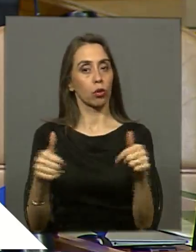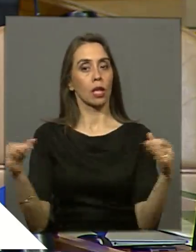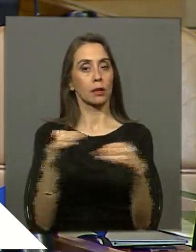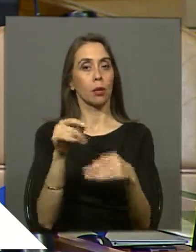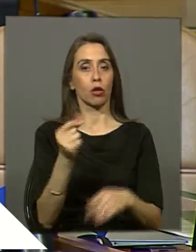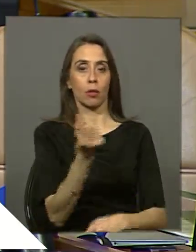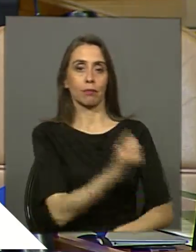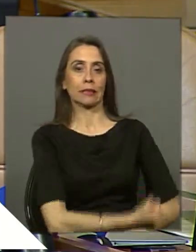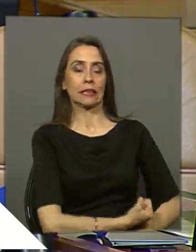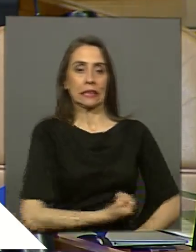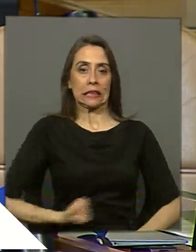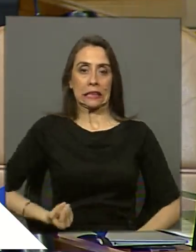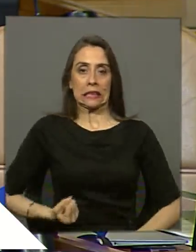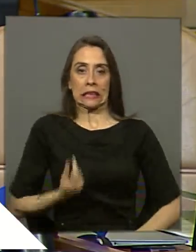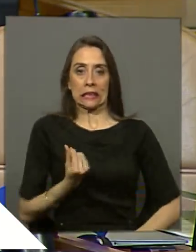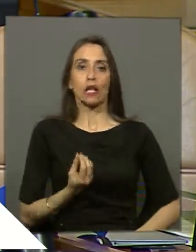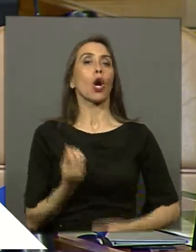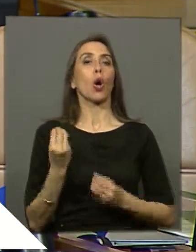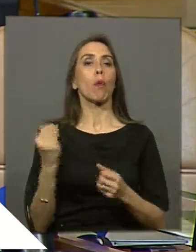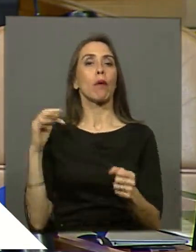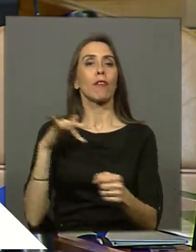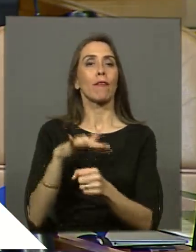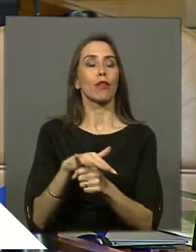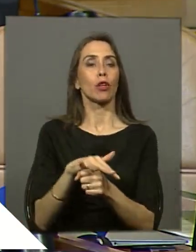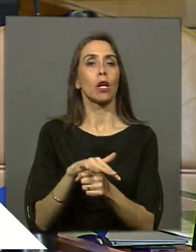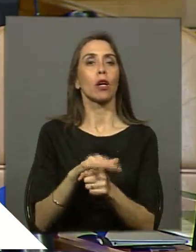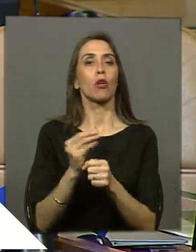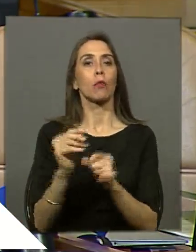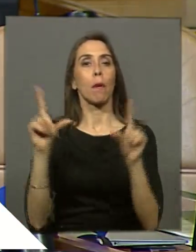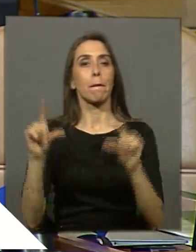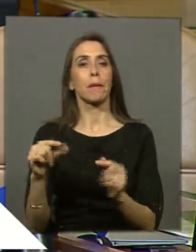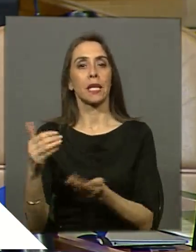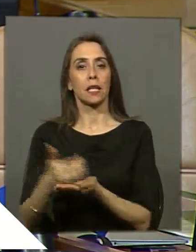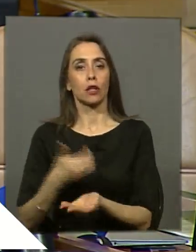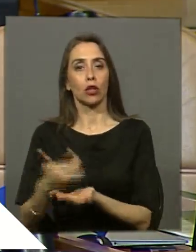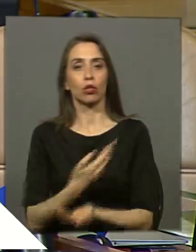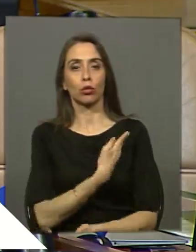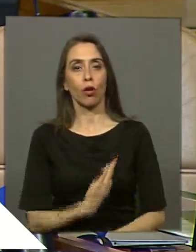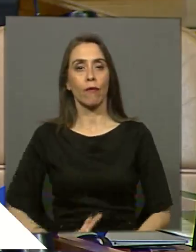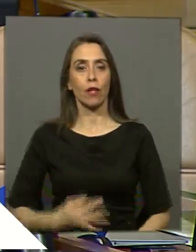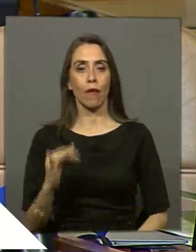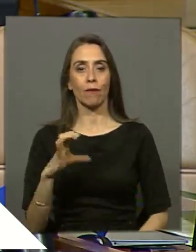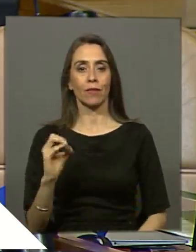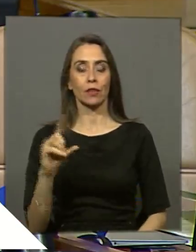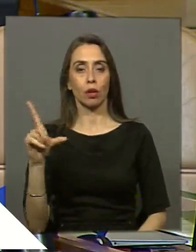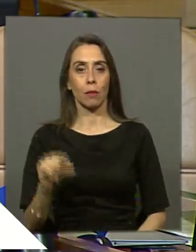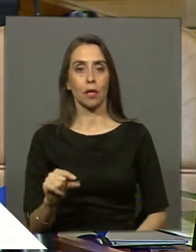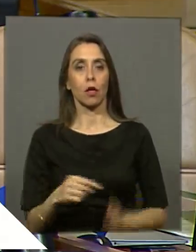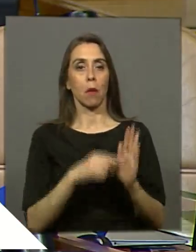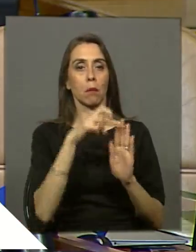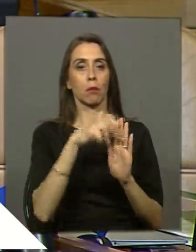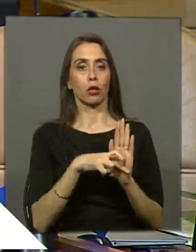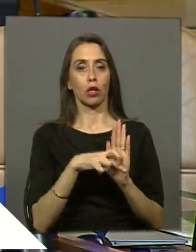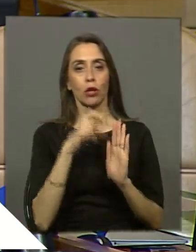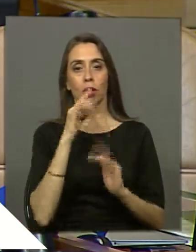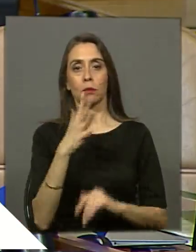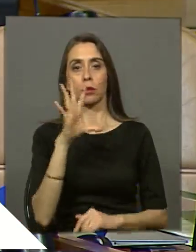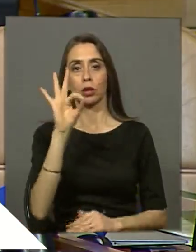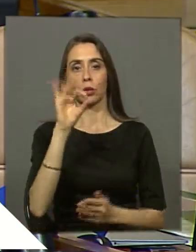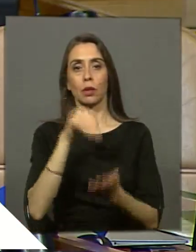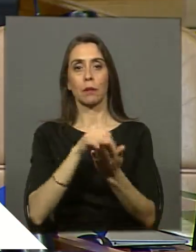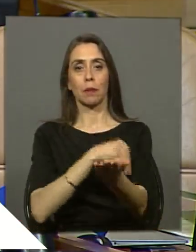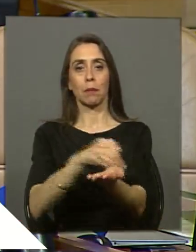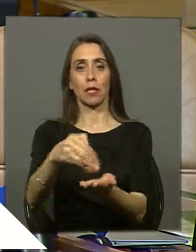restricción el impacto y la forma de compensar los menores ingresos para el fisco que el propio proyecto calcula en 50 mil millones de pesos